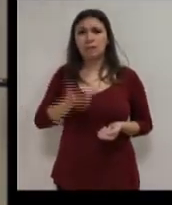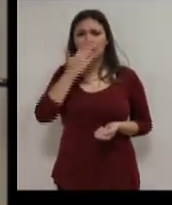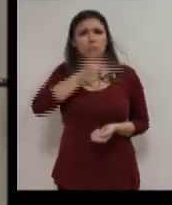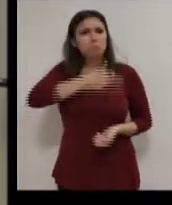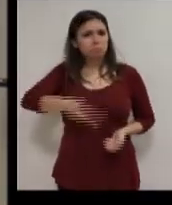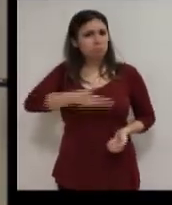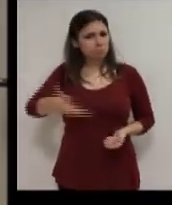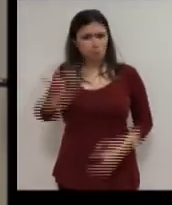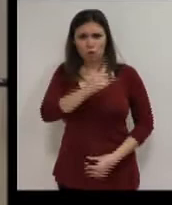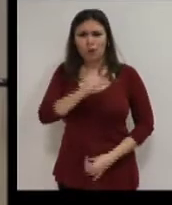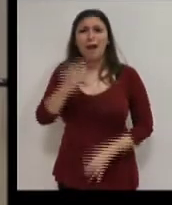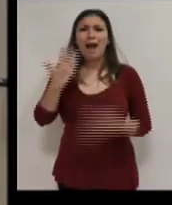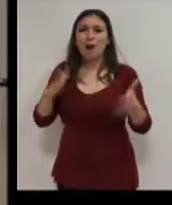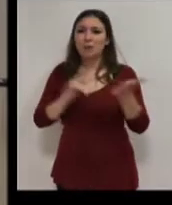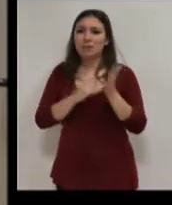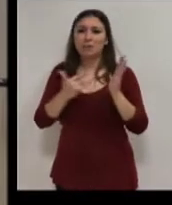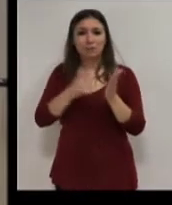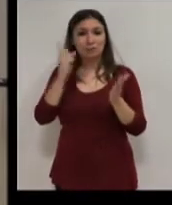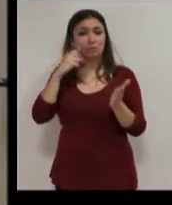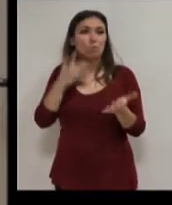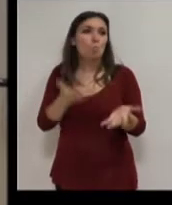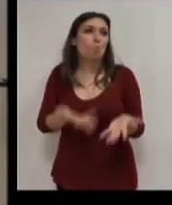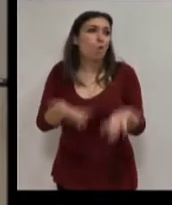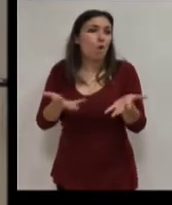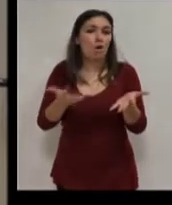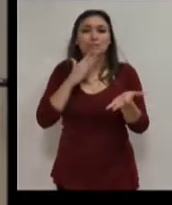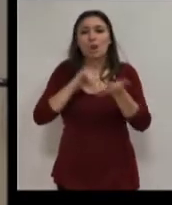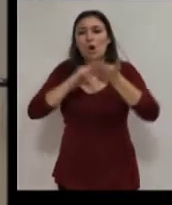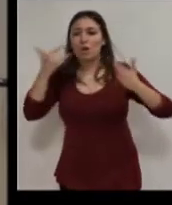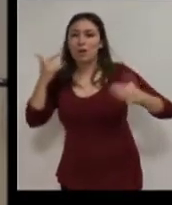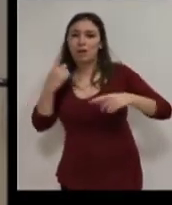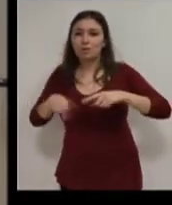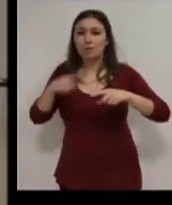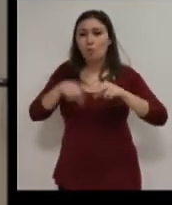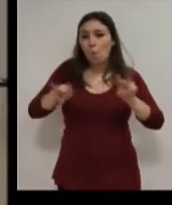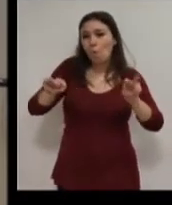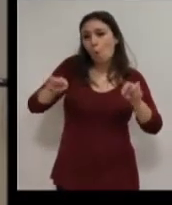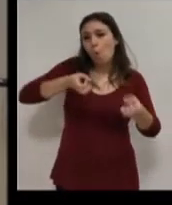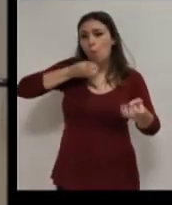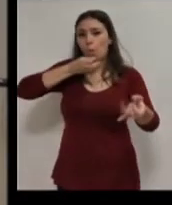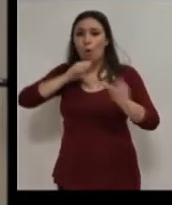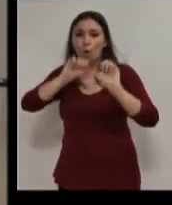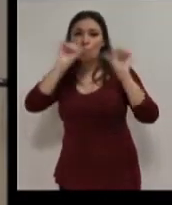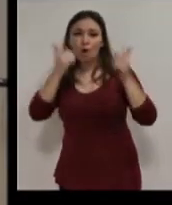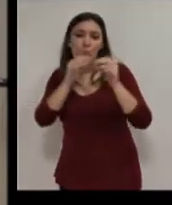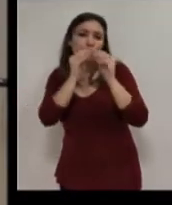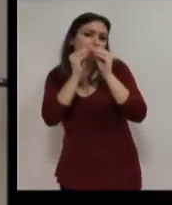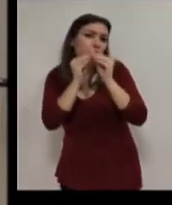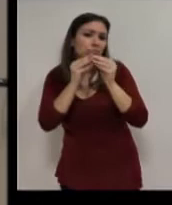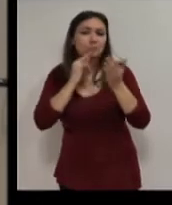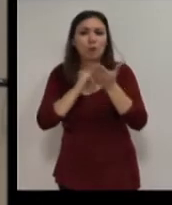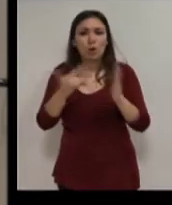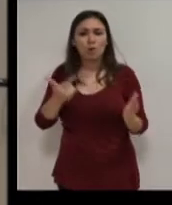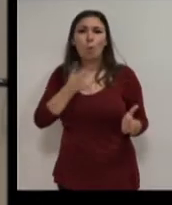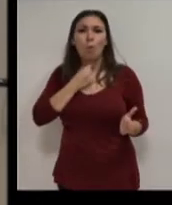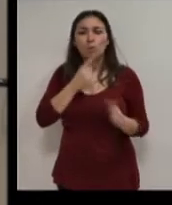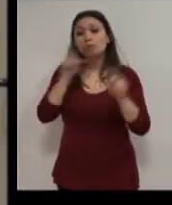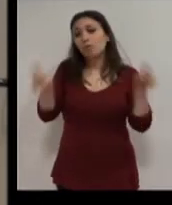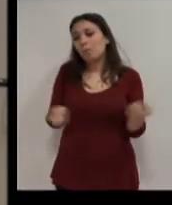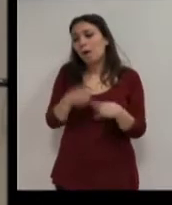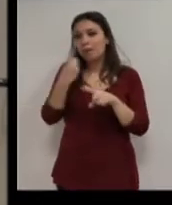más que no son desdeñables, aunque a todos los técnicos nos suele gustar mucho las nuevas tecnologías y